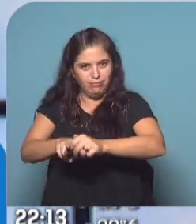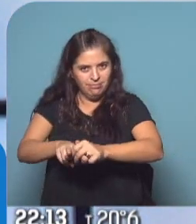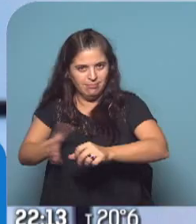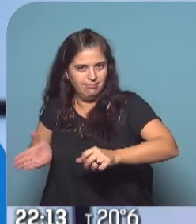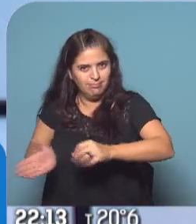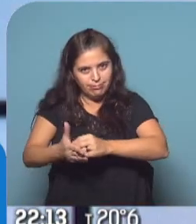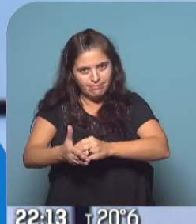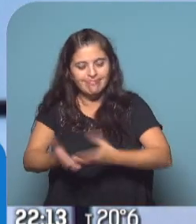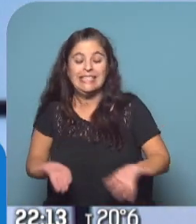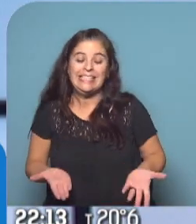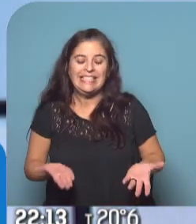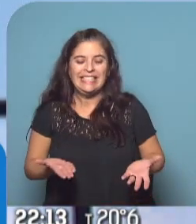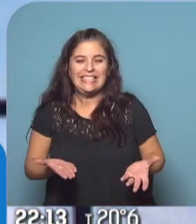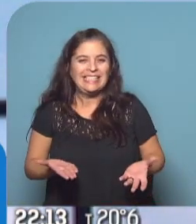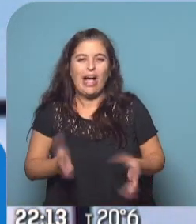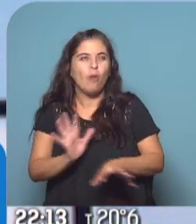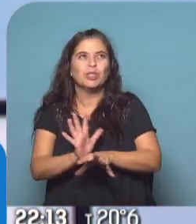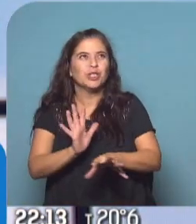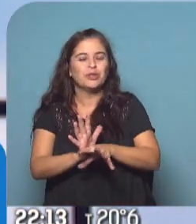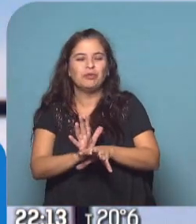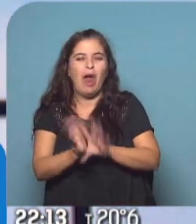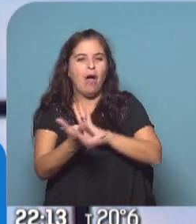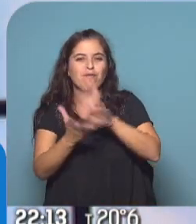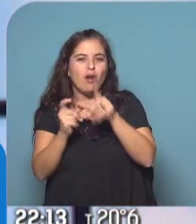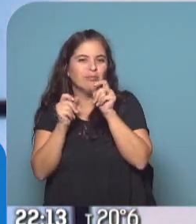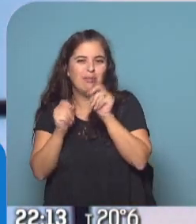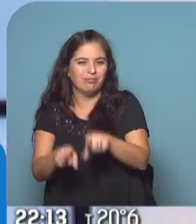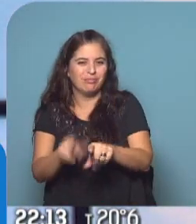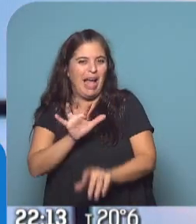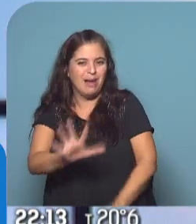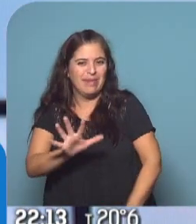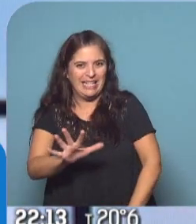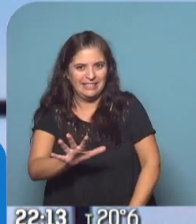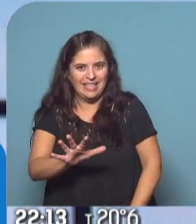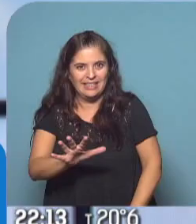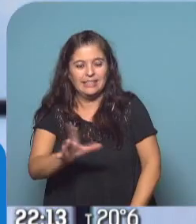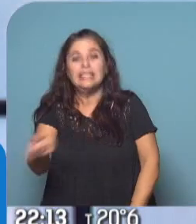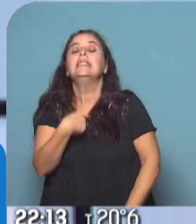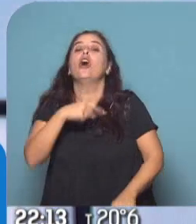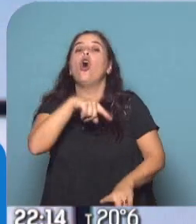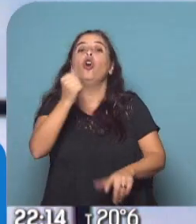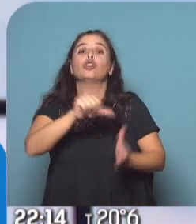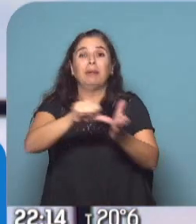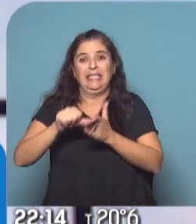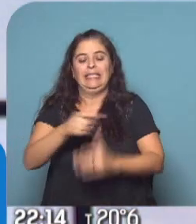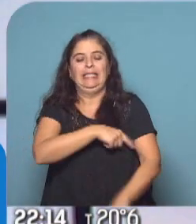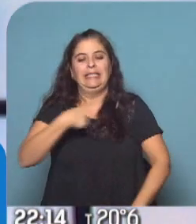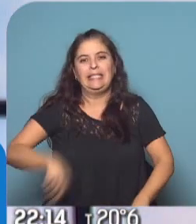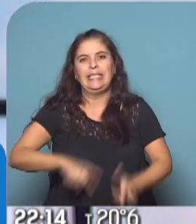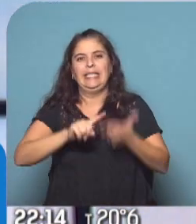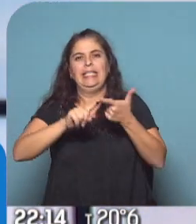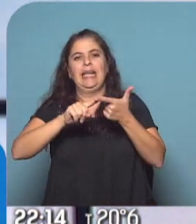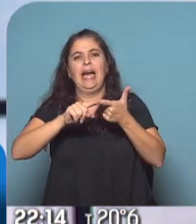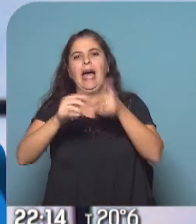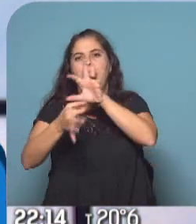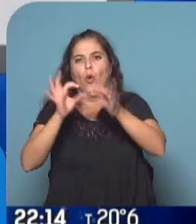es muy interesante notar cómo ciertos actores no han abandonado el acuerdo nuclear. China, Europa, etc. Y, por ejemplo, fue muy interesante como